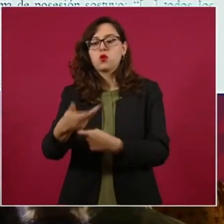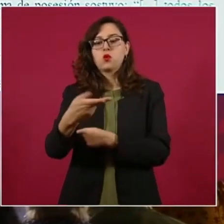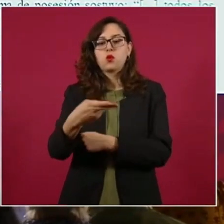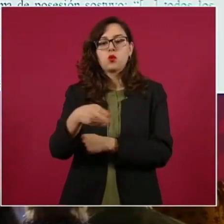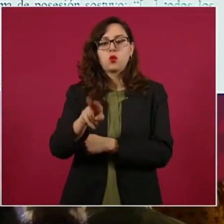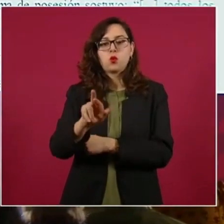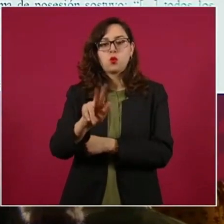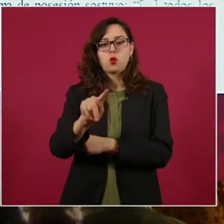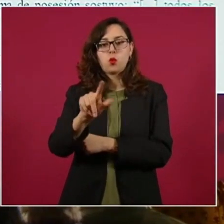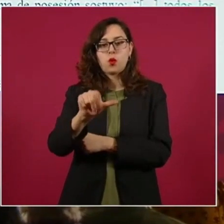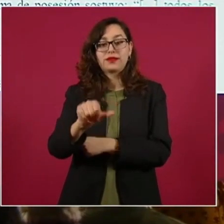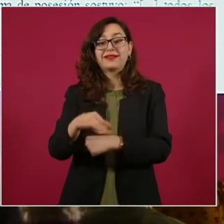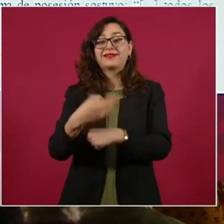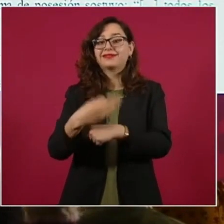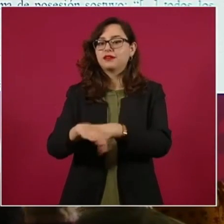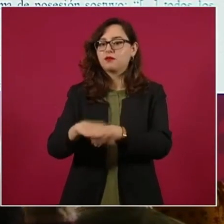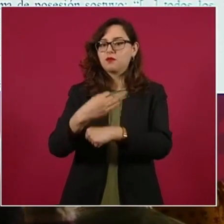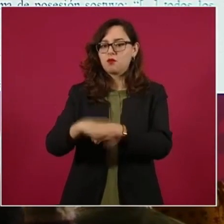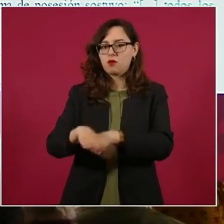que